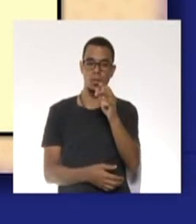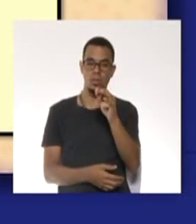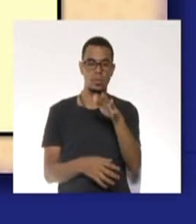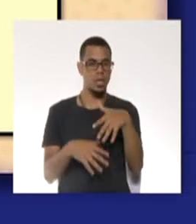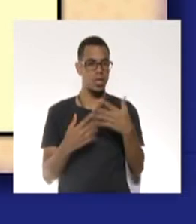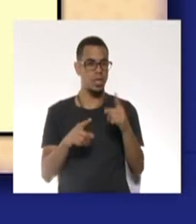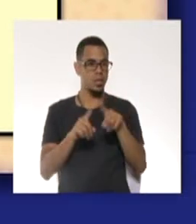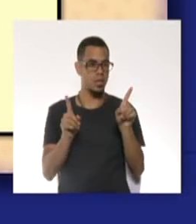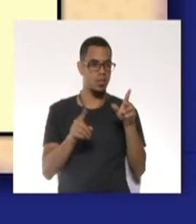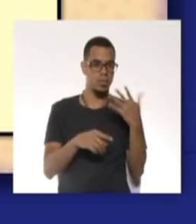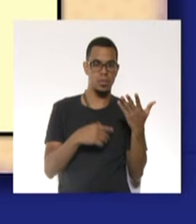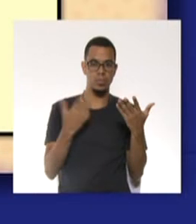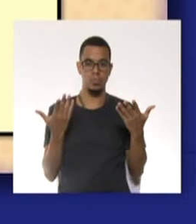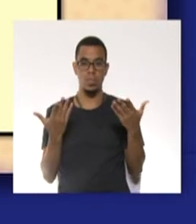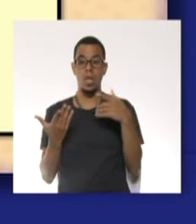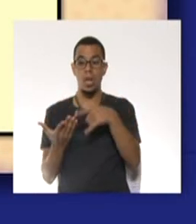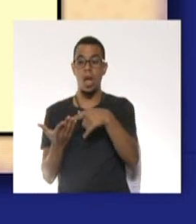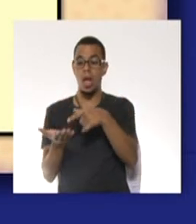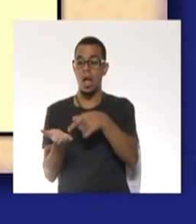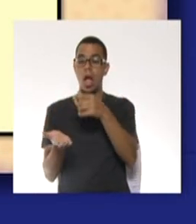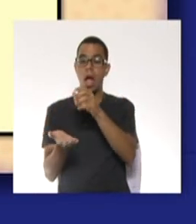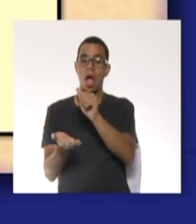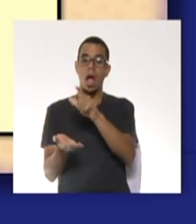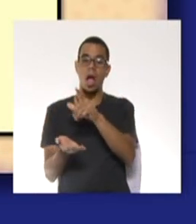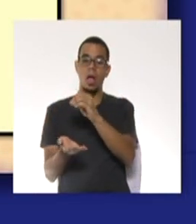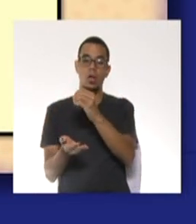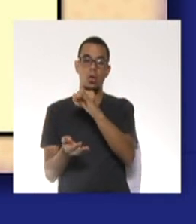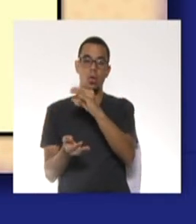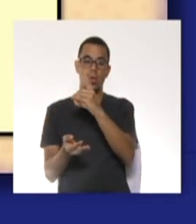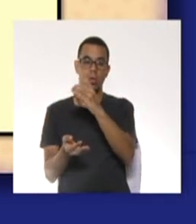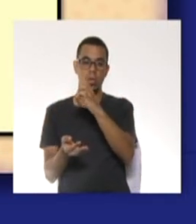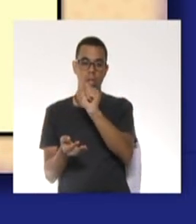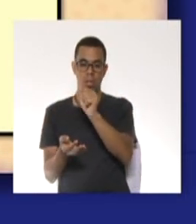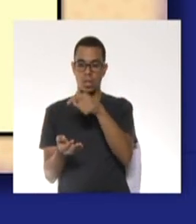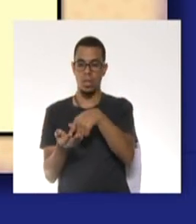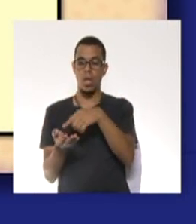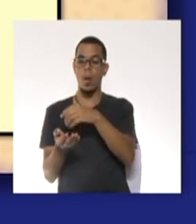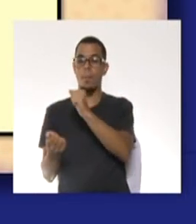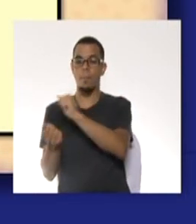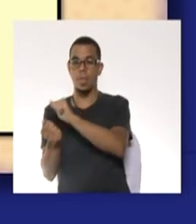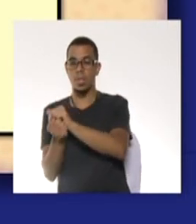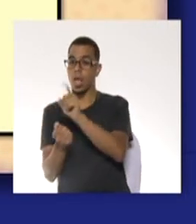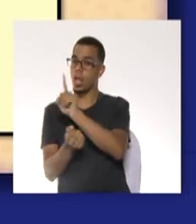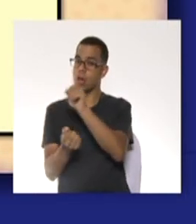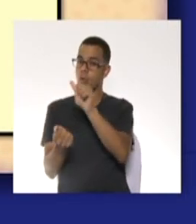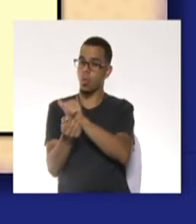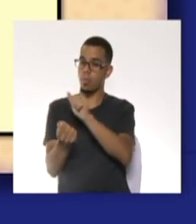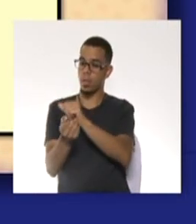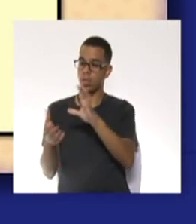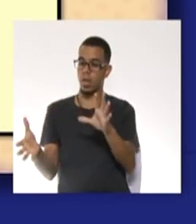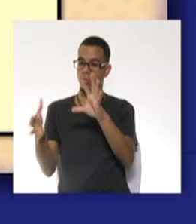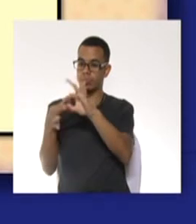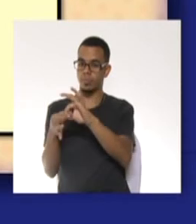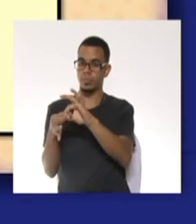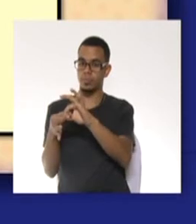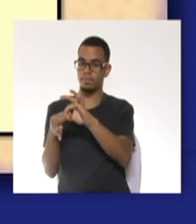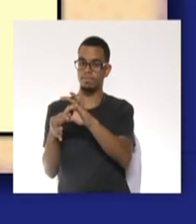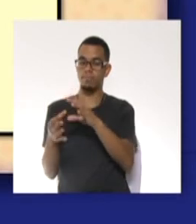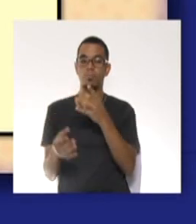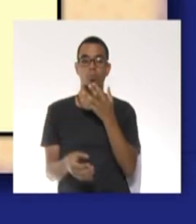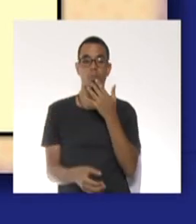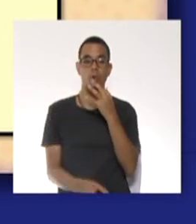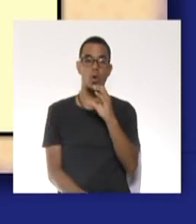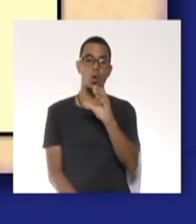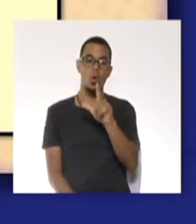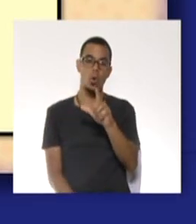La sal aloidea solo contiene metal y un no metal, ¿sí? Por ejemplo, cloruro de sodio, y